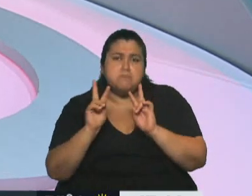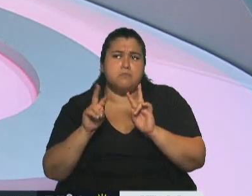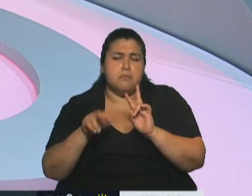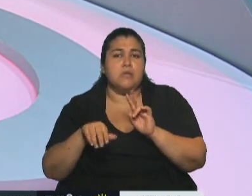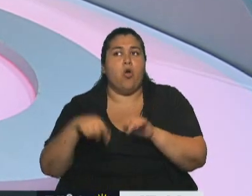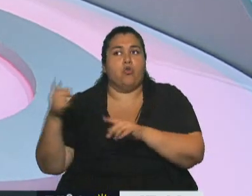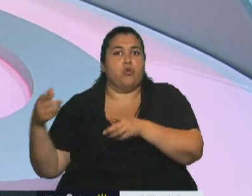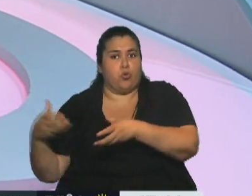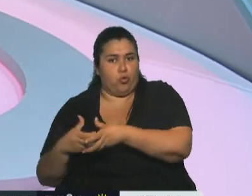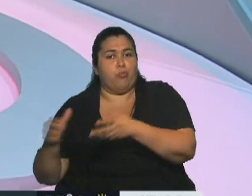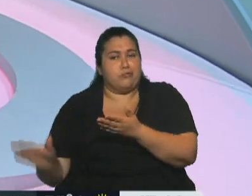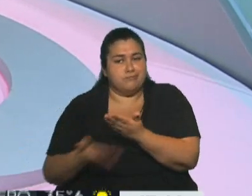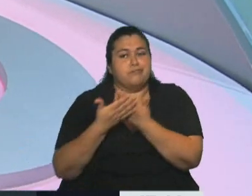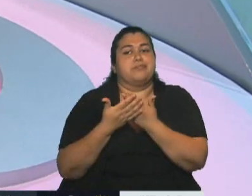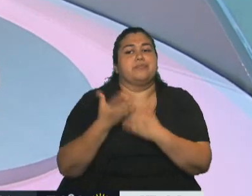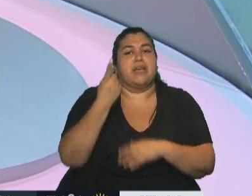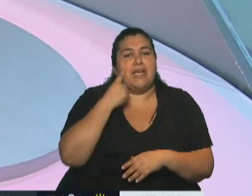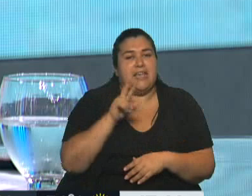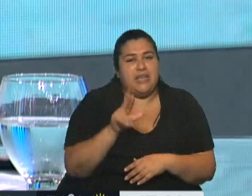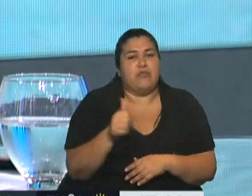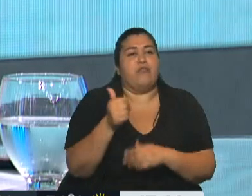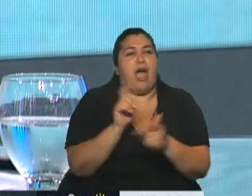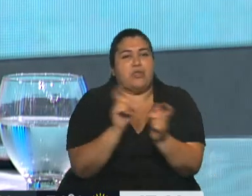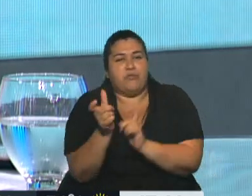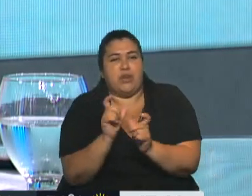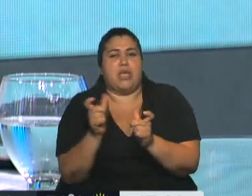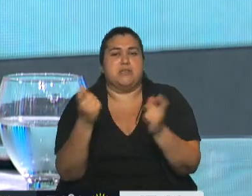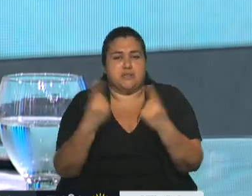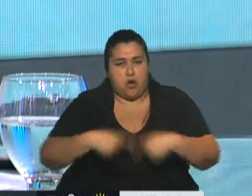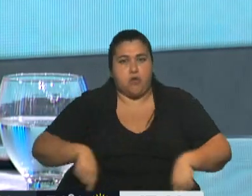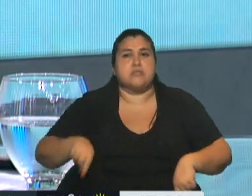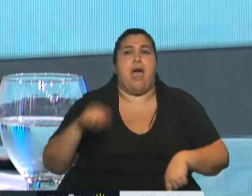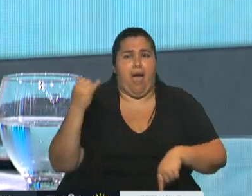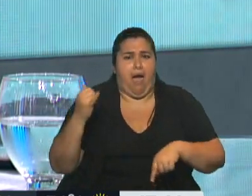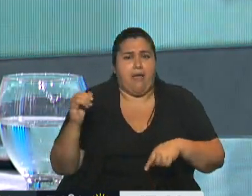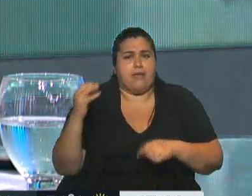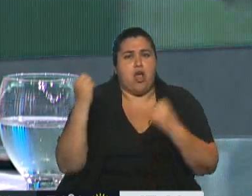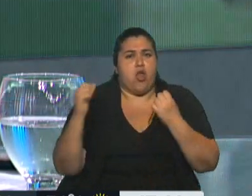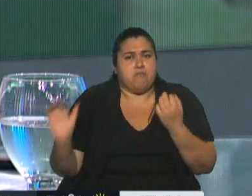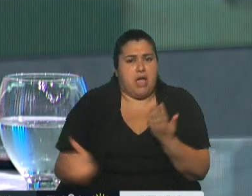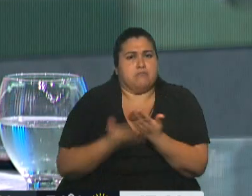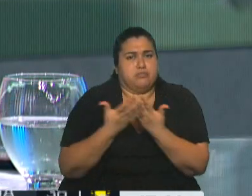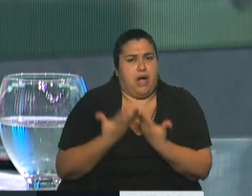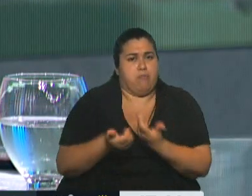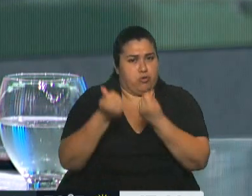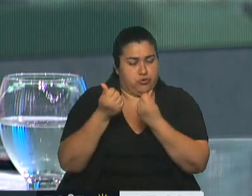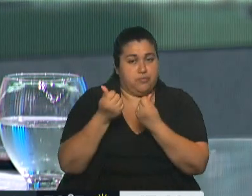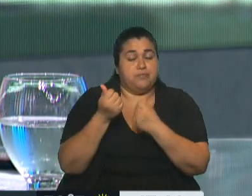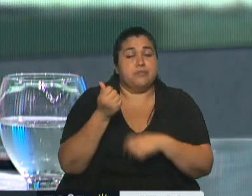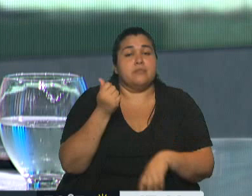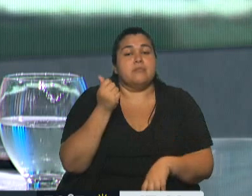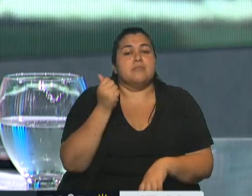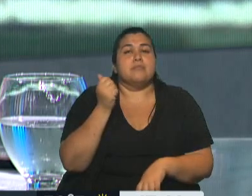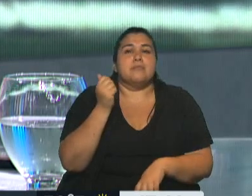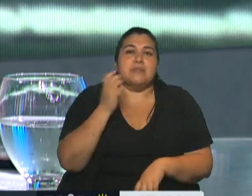de que con el tema del IVA y eso quizás hay alguna diferencia, me parece que hubo un respaldo bastante fuerte al gobierno.